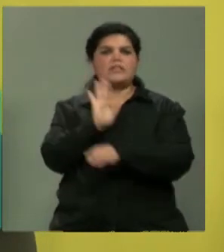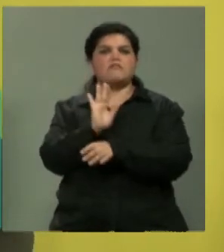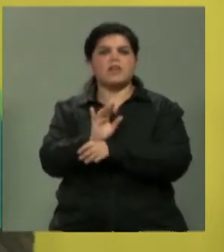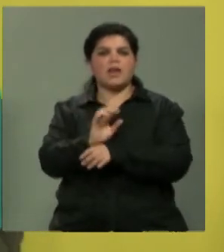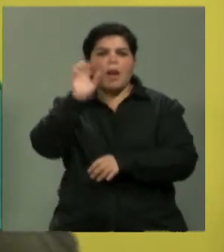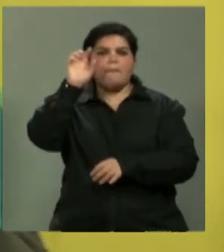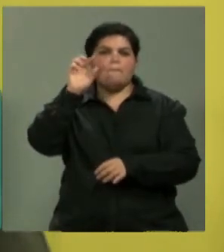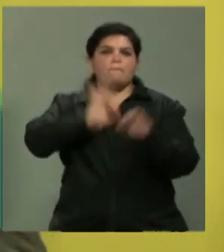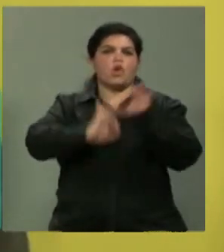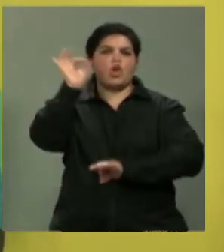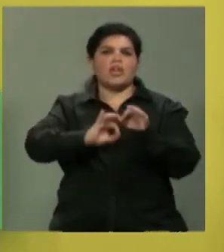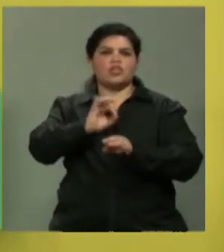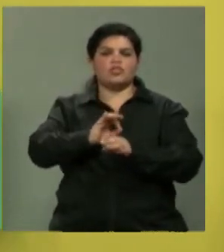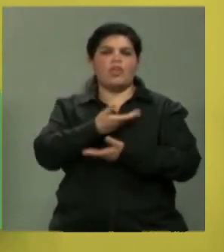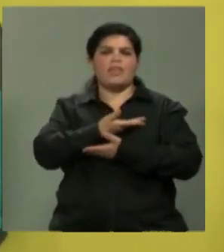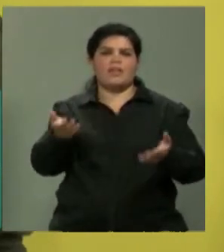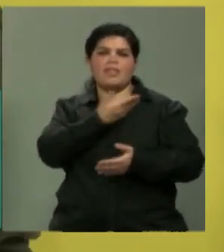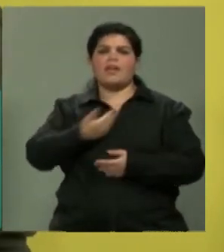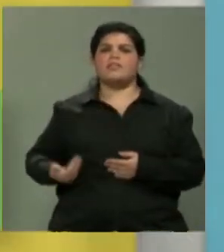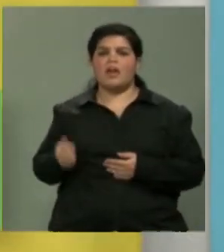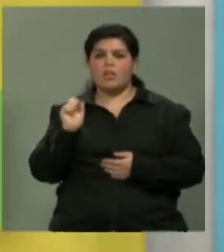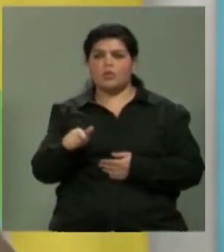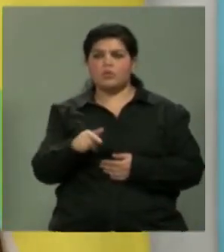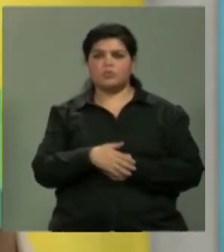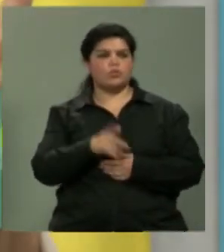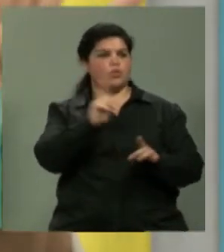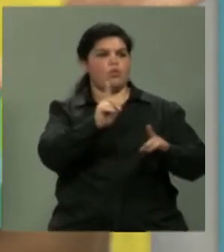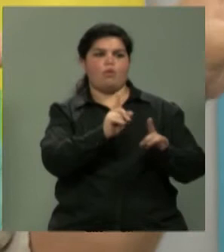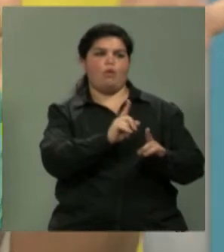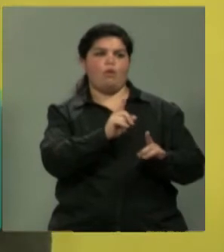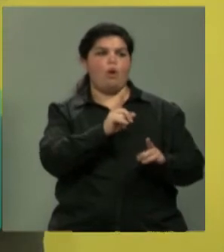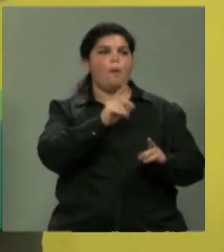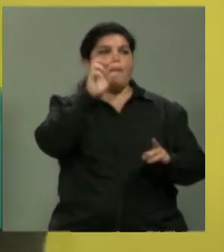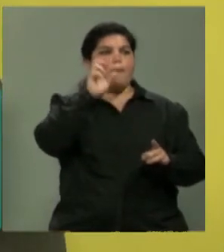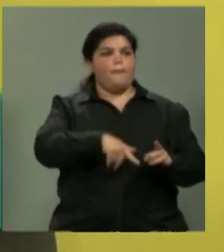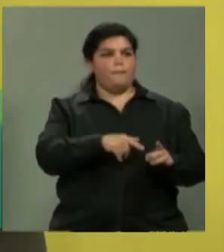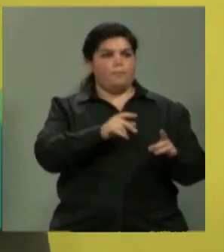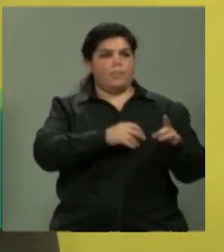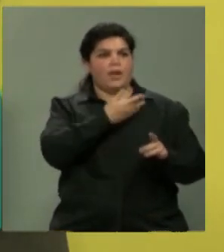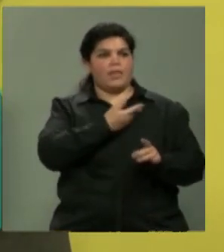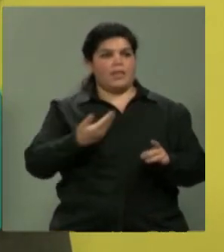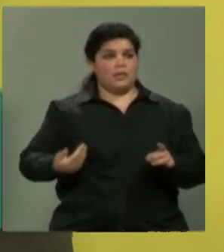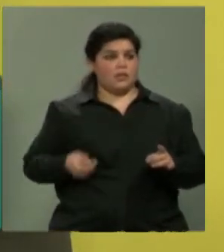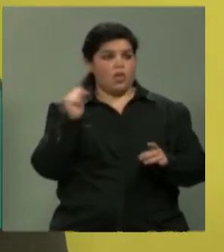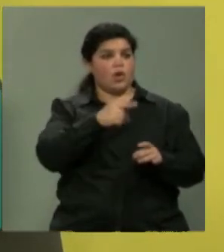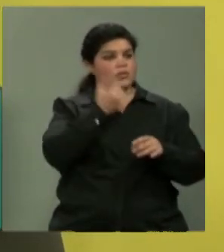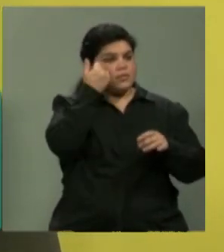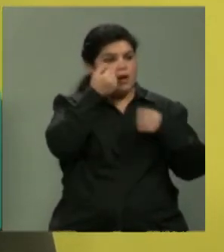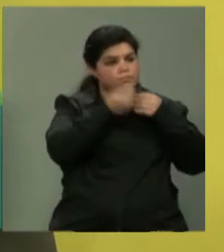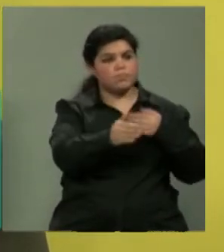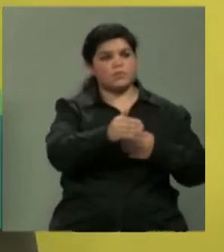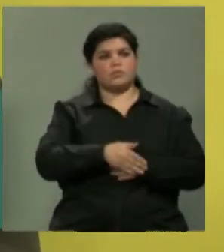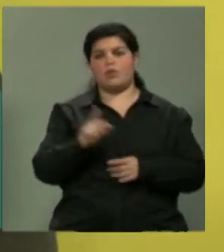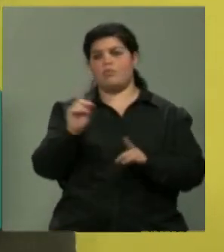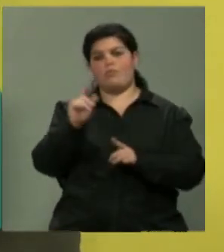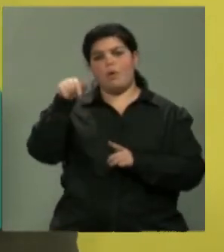de Estado que el Estado empiece política a de estar... Estado es cuando ya se implementa. yo lo respeté Antes- cuando usted hablaba, así que le voy a antes pedir es una que me sociología. respete. Es una política de Estado